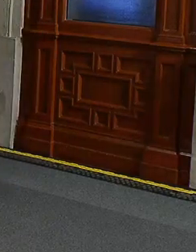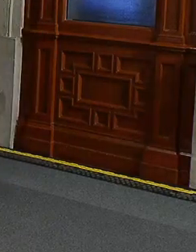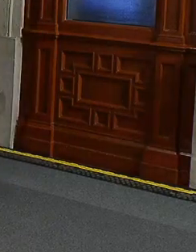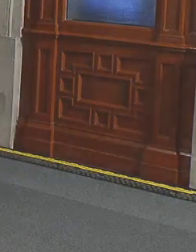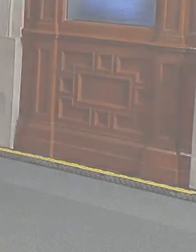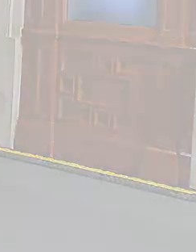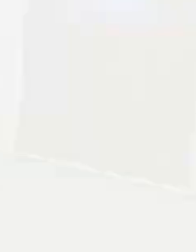no